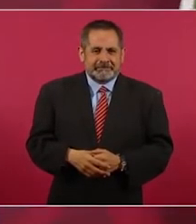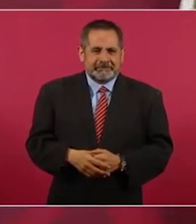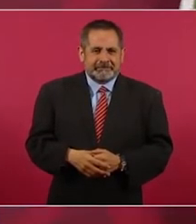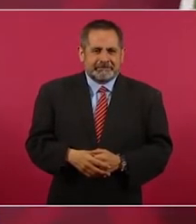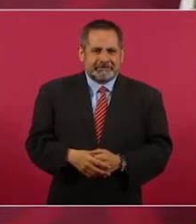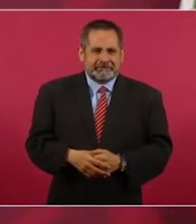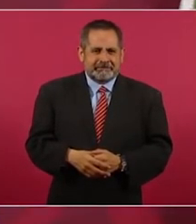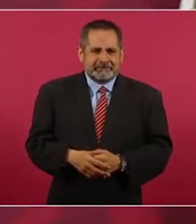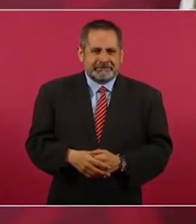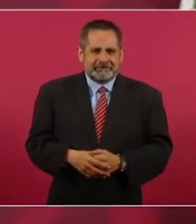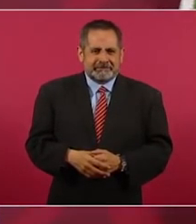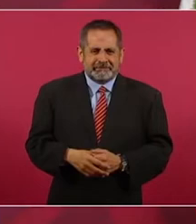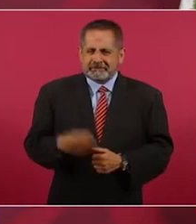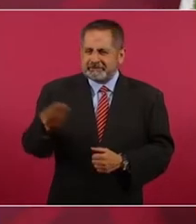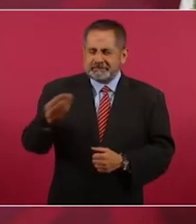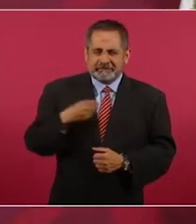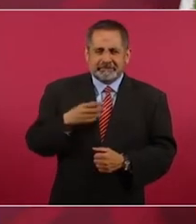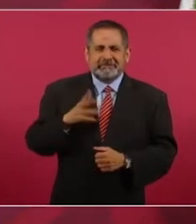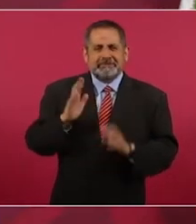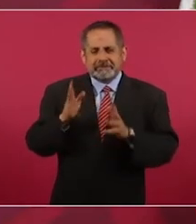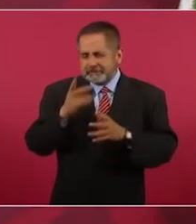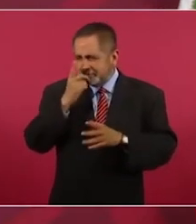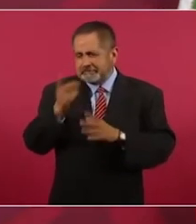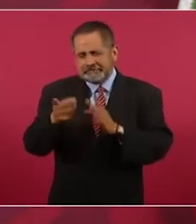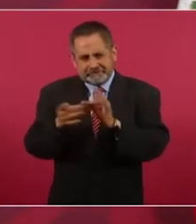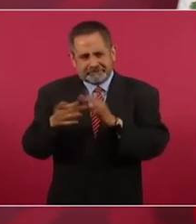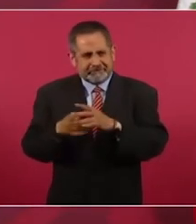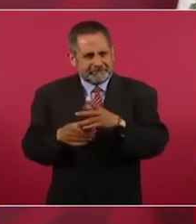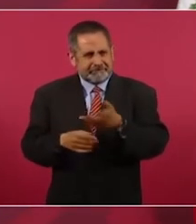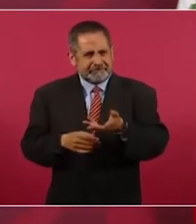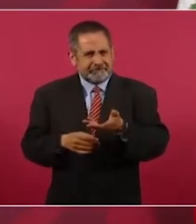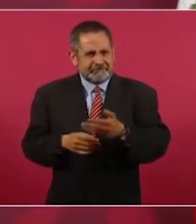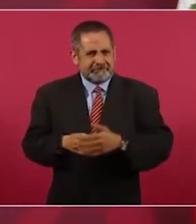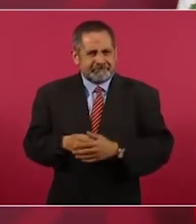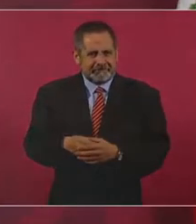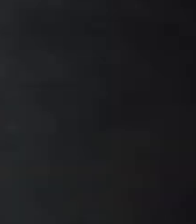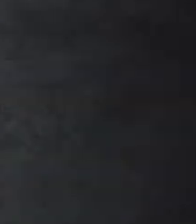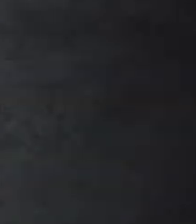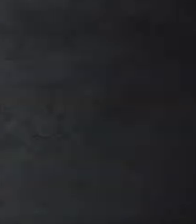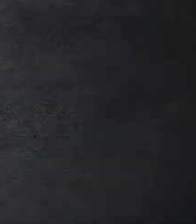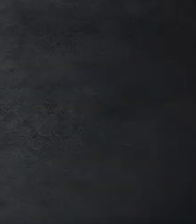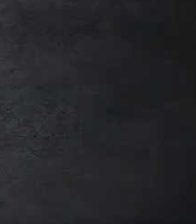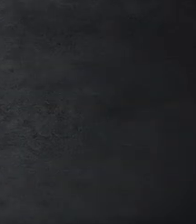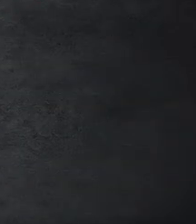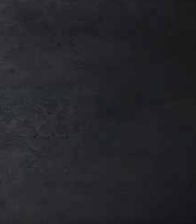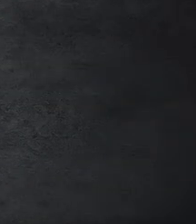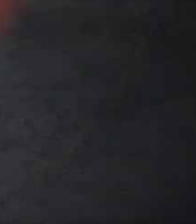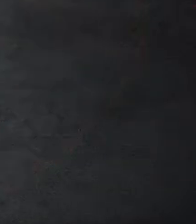me entregan. Ya les dije que ya no.